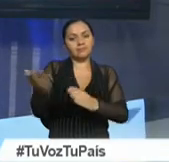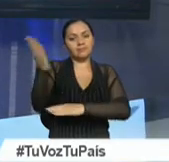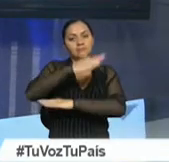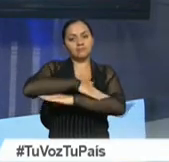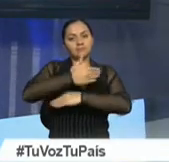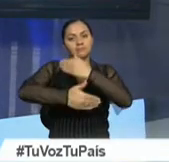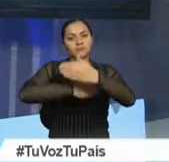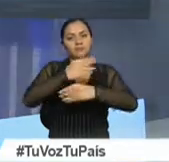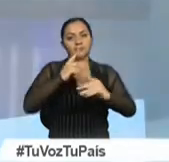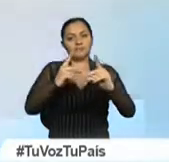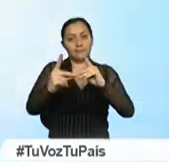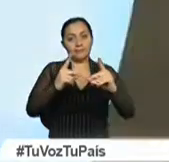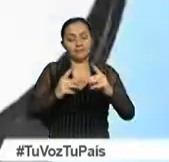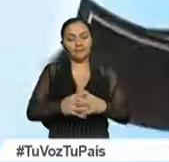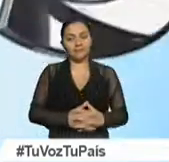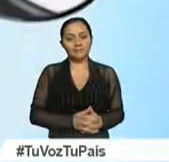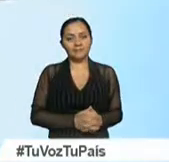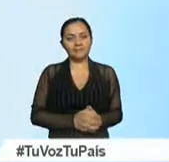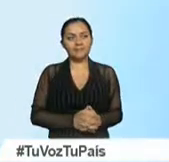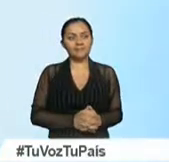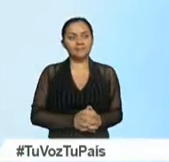de diálogo.